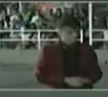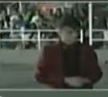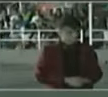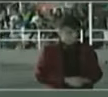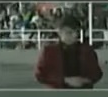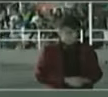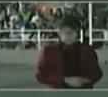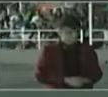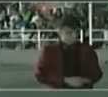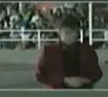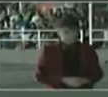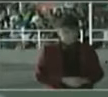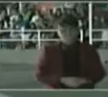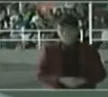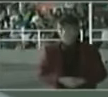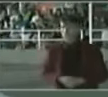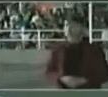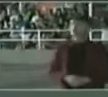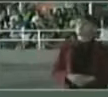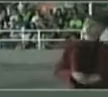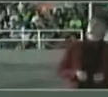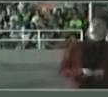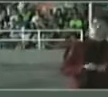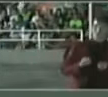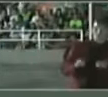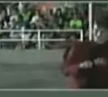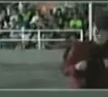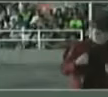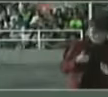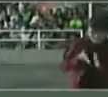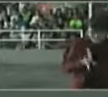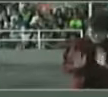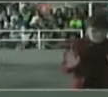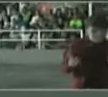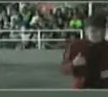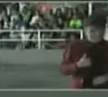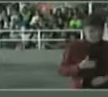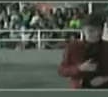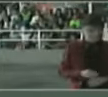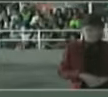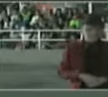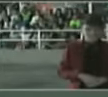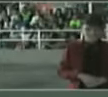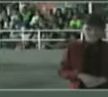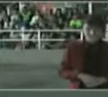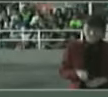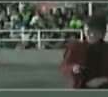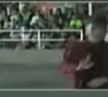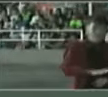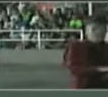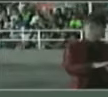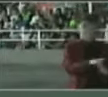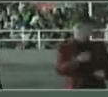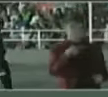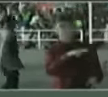Ay, hermanos, una cosa es decir algo cuando otro lo está